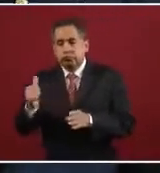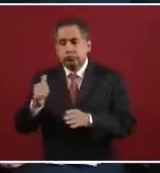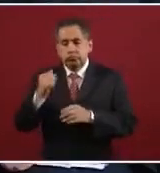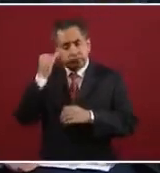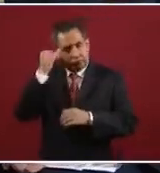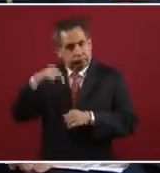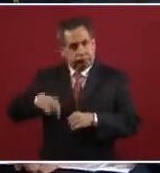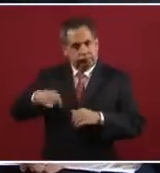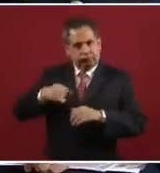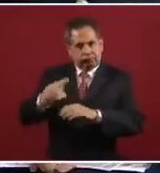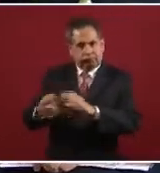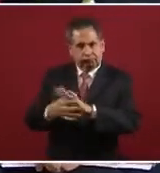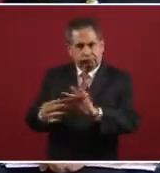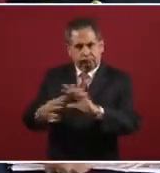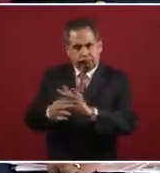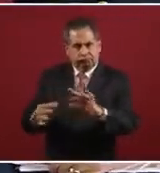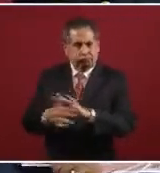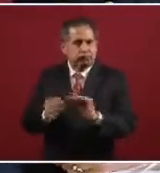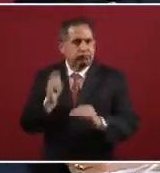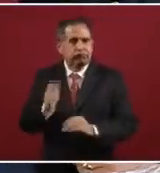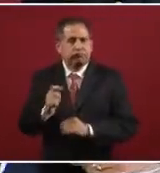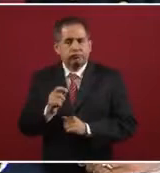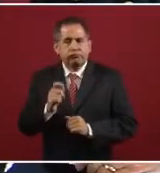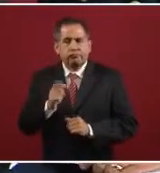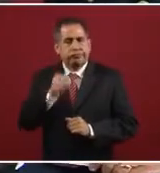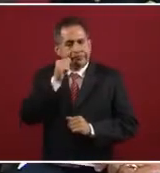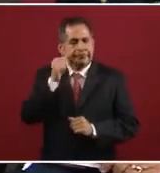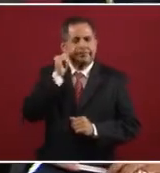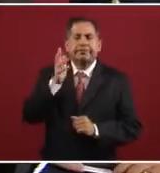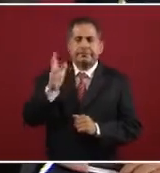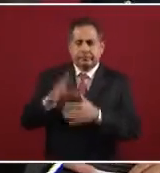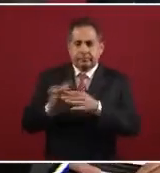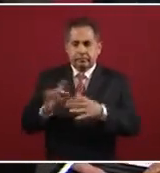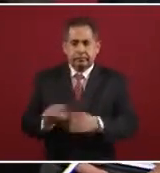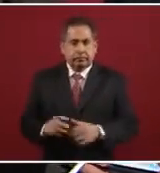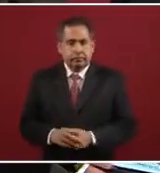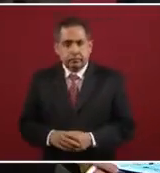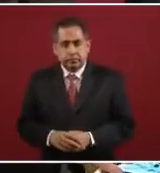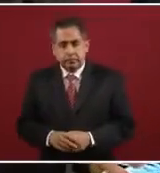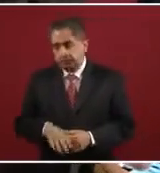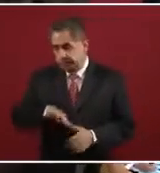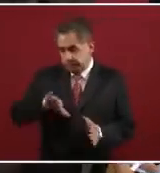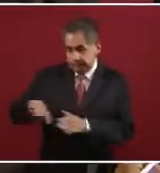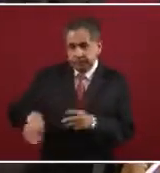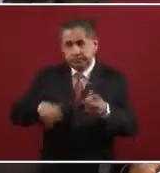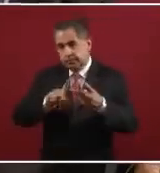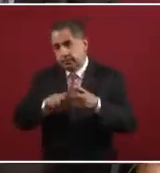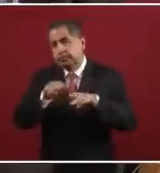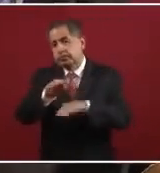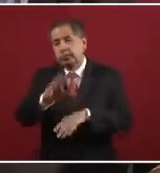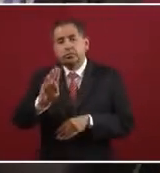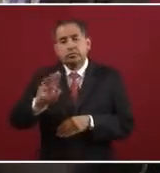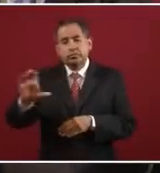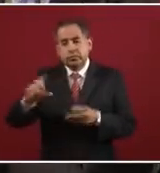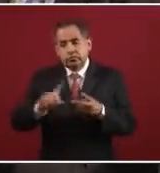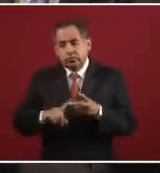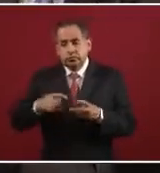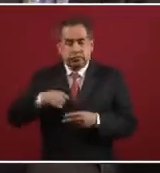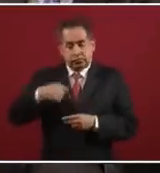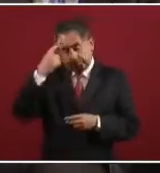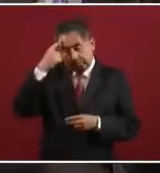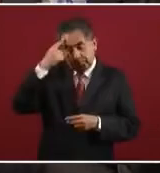explicó el día de ayer. Acerca de lo de Baja California, pues yo